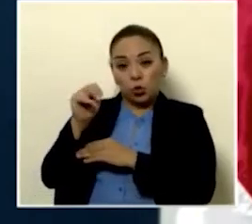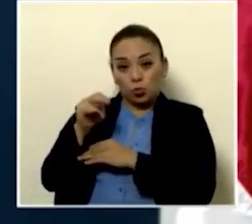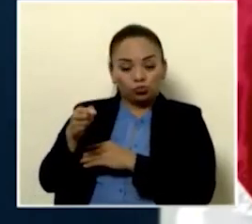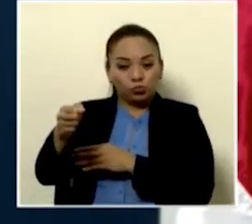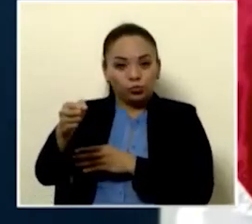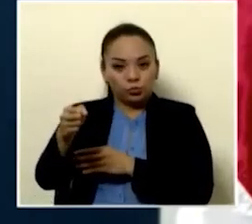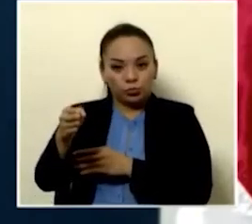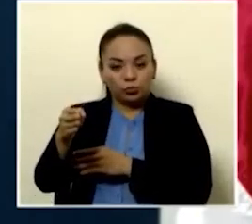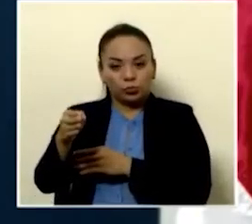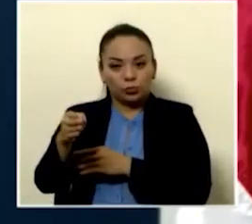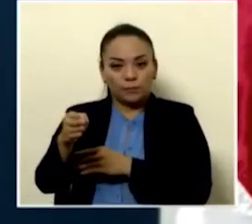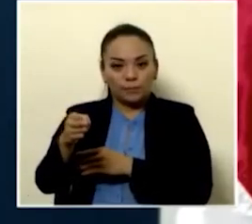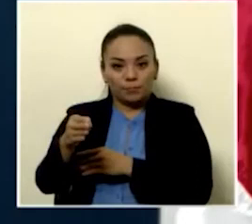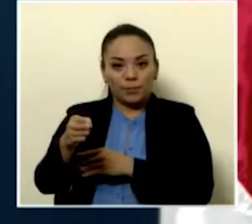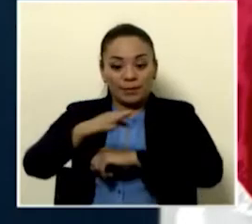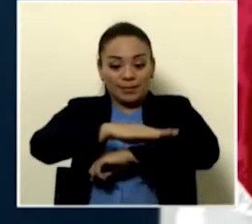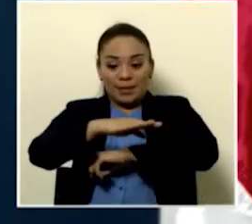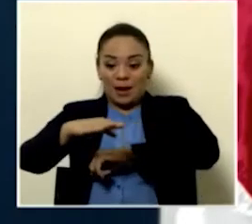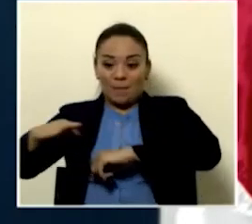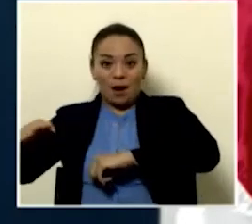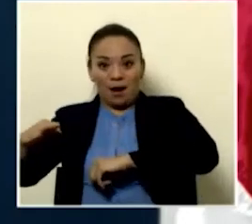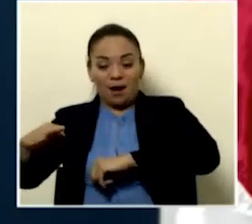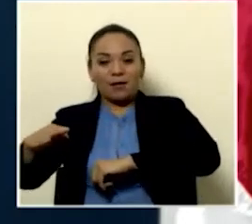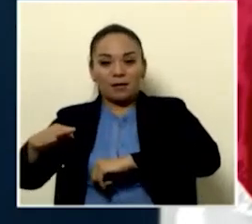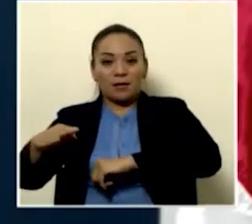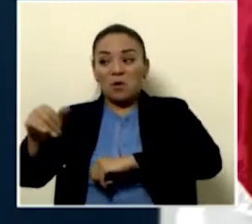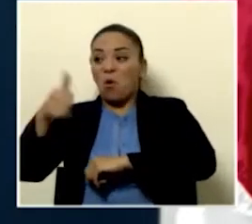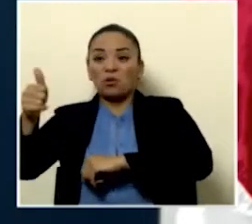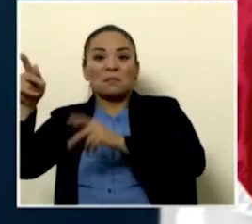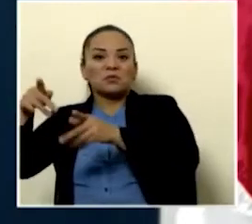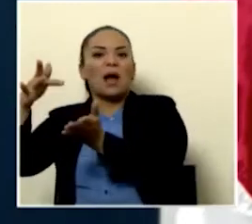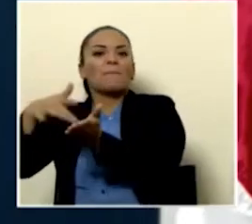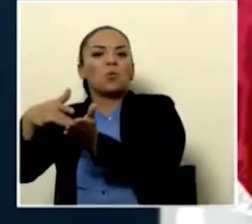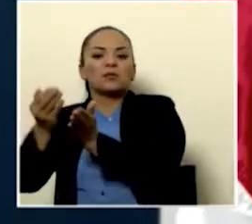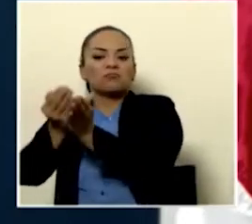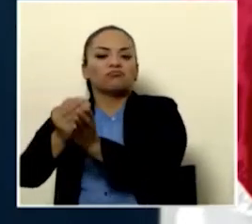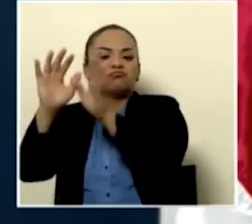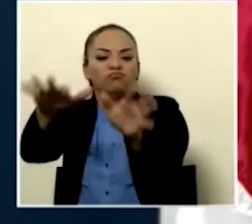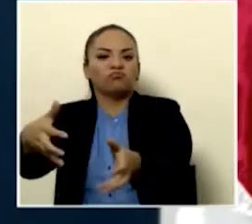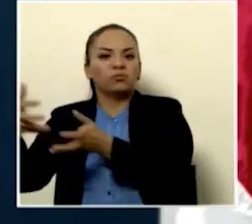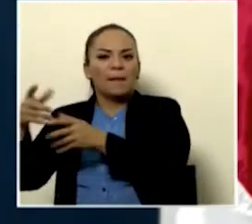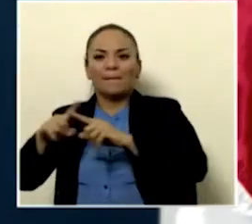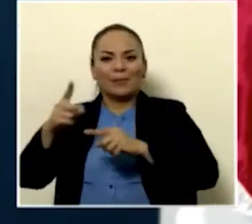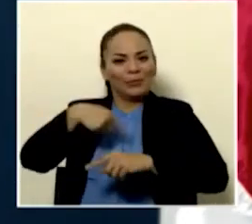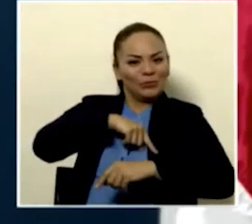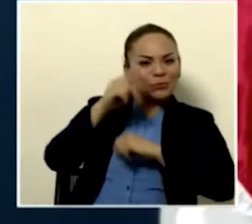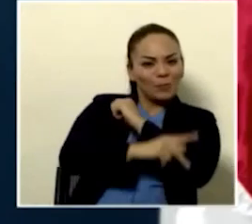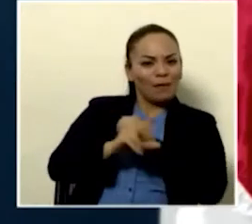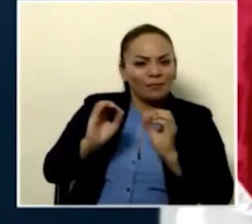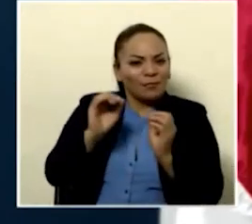tropical más allá de nuestro mar territorial, la pesquen otros sin venderla a nosotros. Eso pasó por